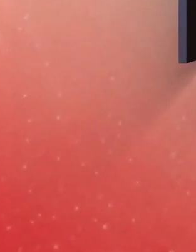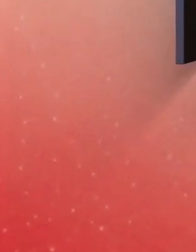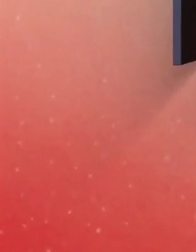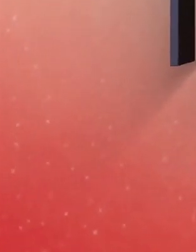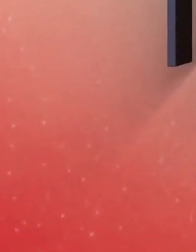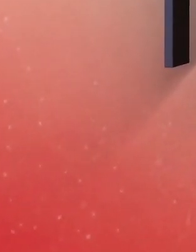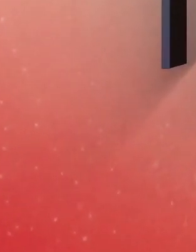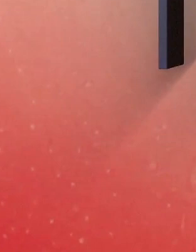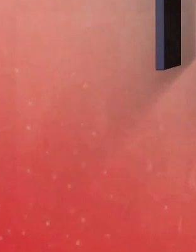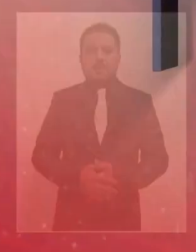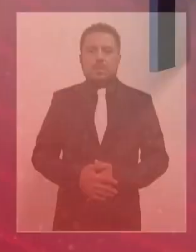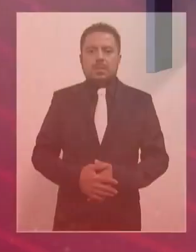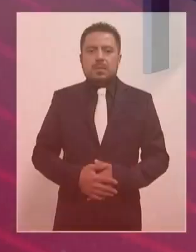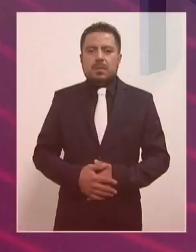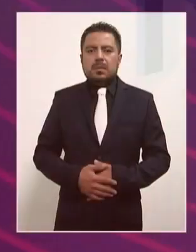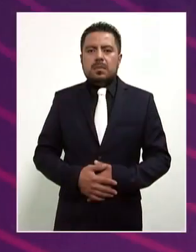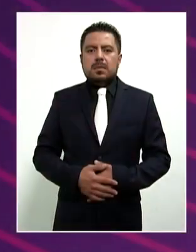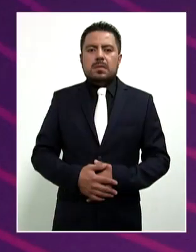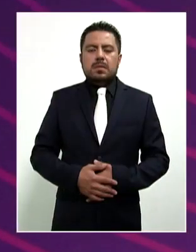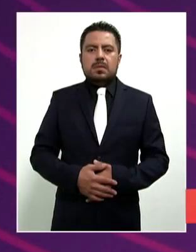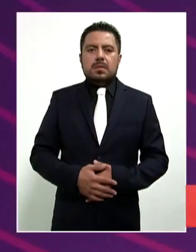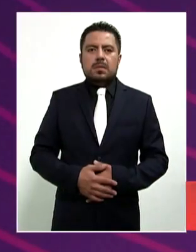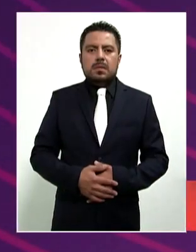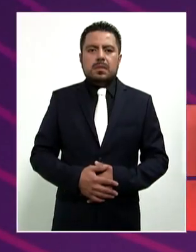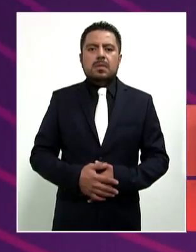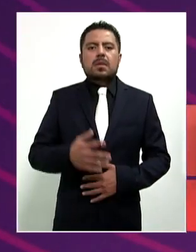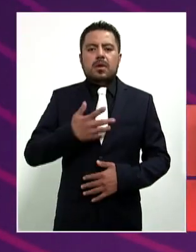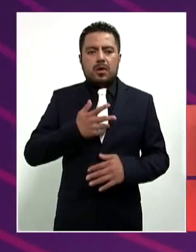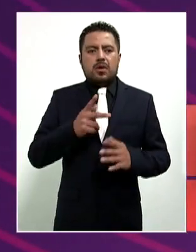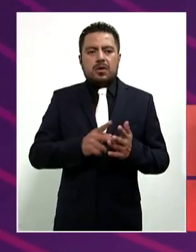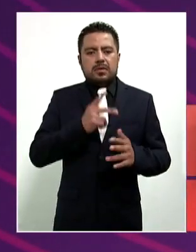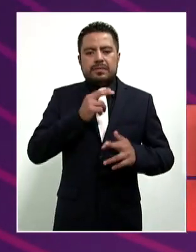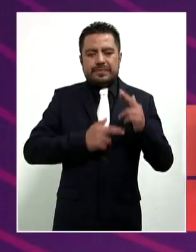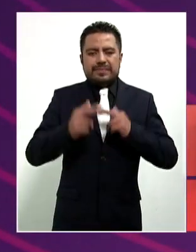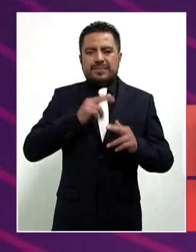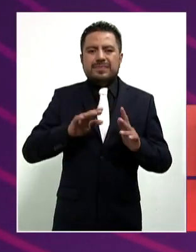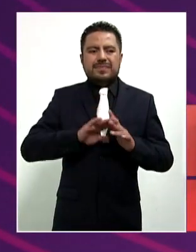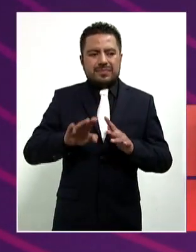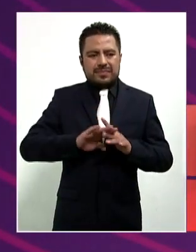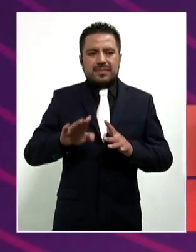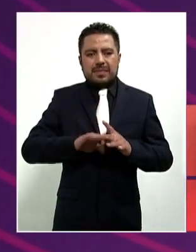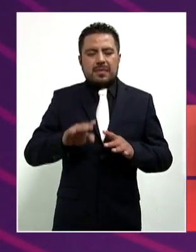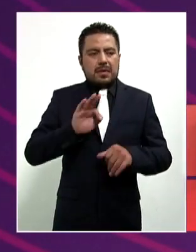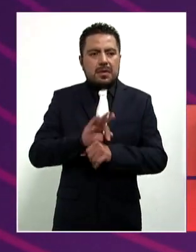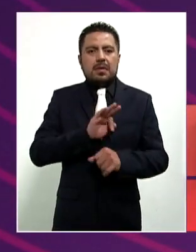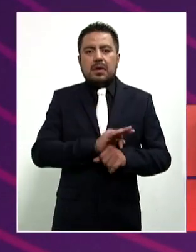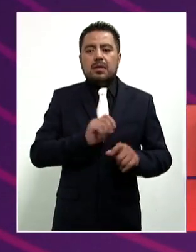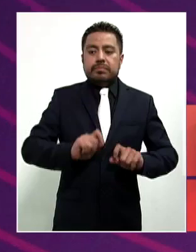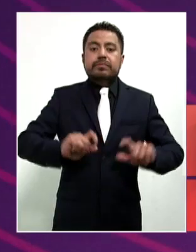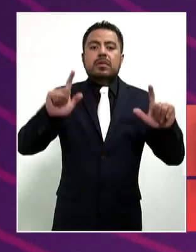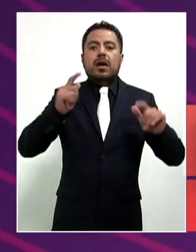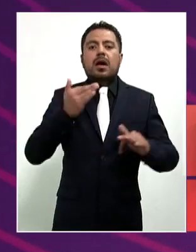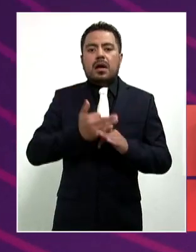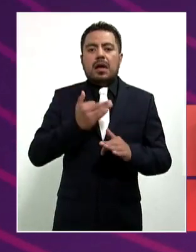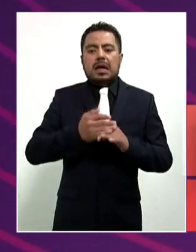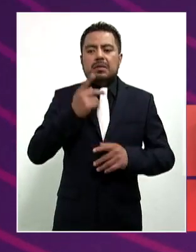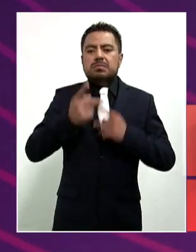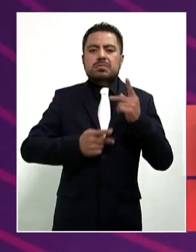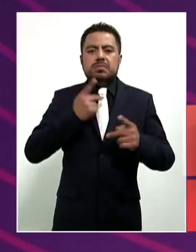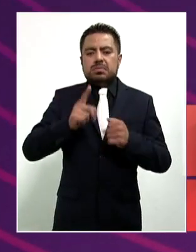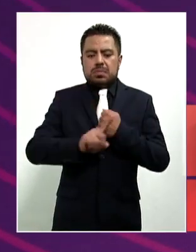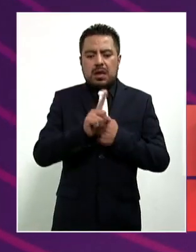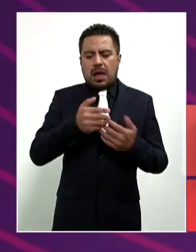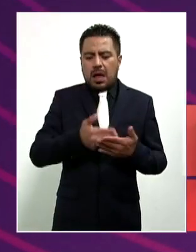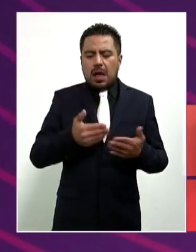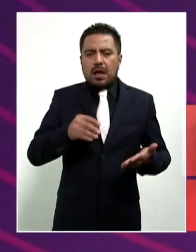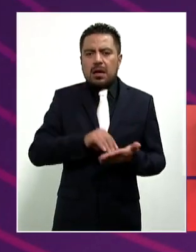Estamos de vuelta con los refugiados. En este programa estamos hablando de la situación